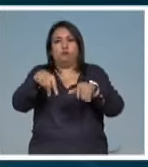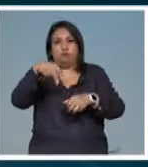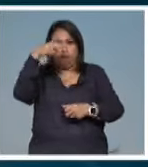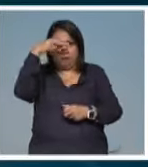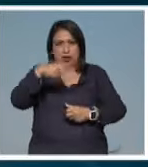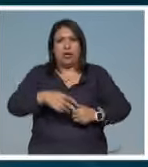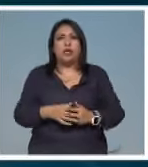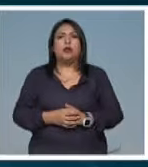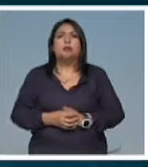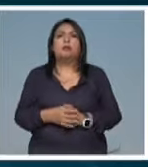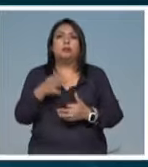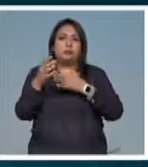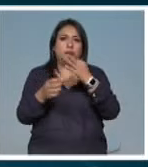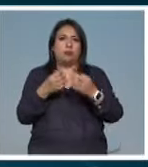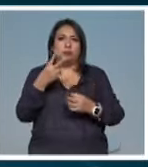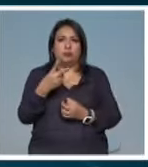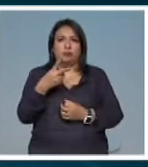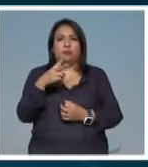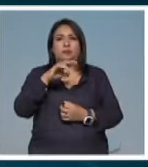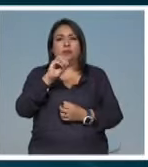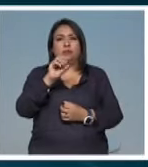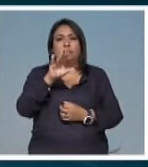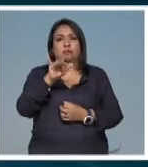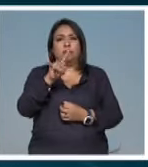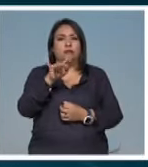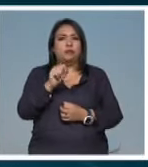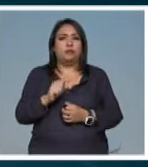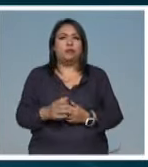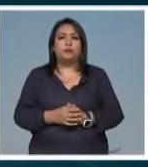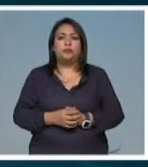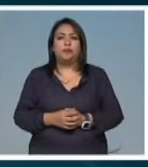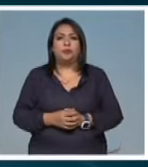México. Noticias 22, Óscar Cortés.